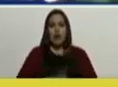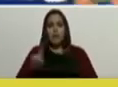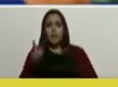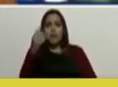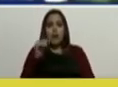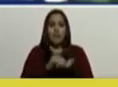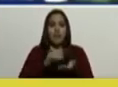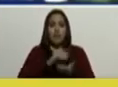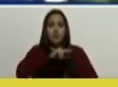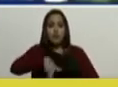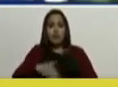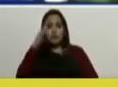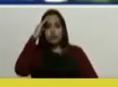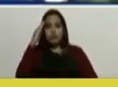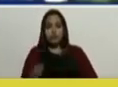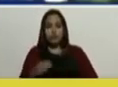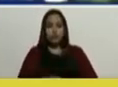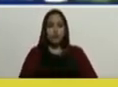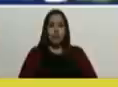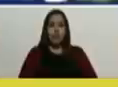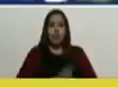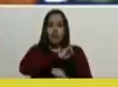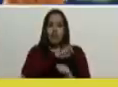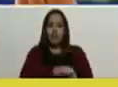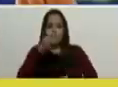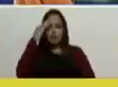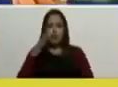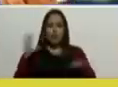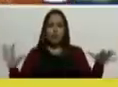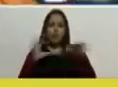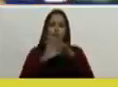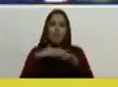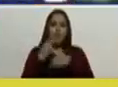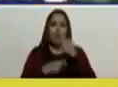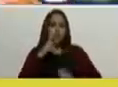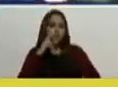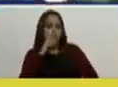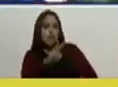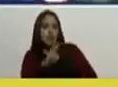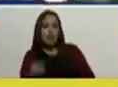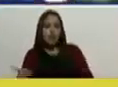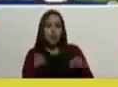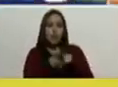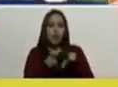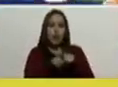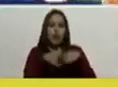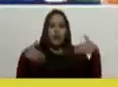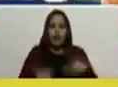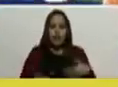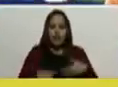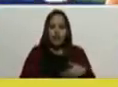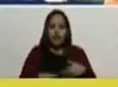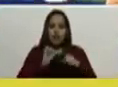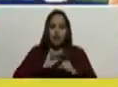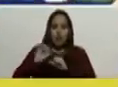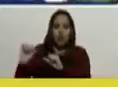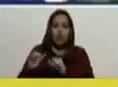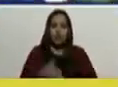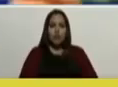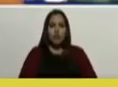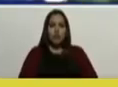vez nuestros ejércitos y Fuerzas Armadas se unieron para tener una visión común en la lucha contra el